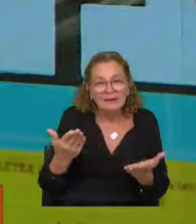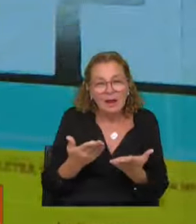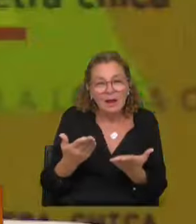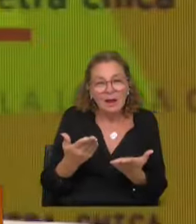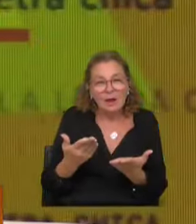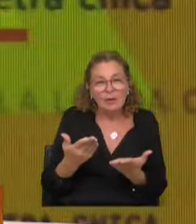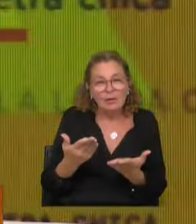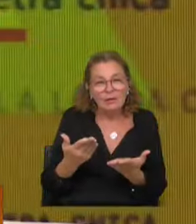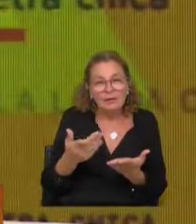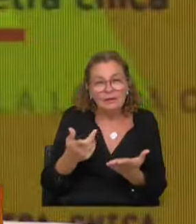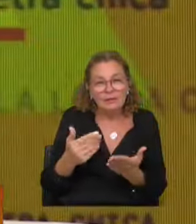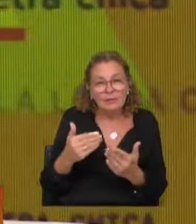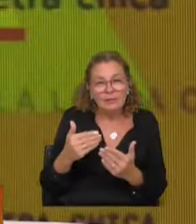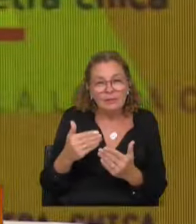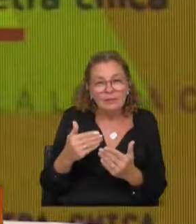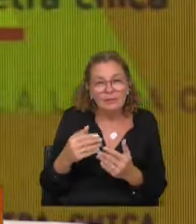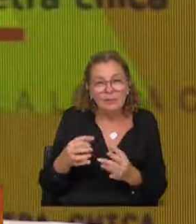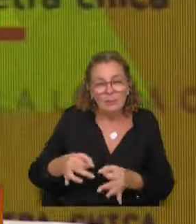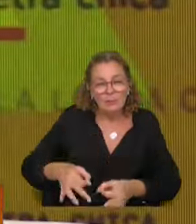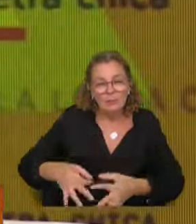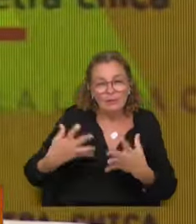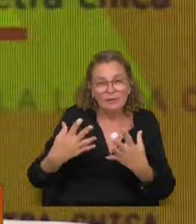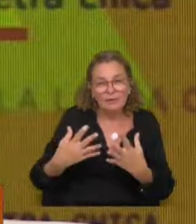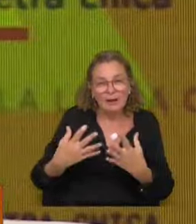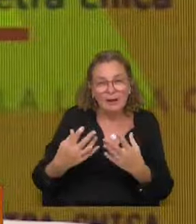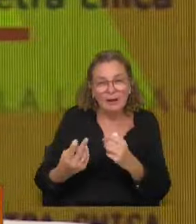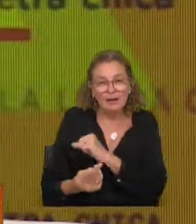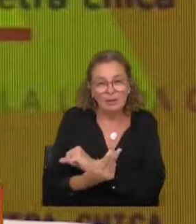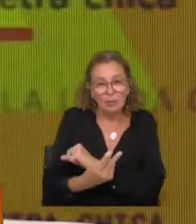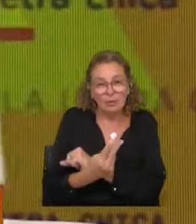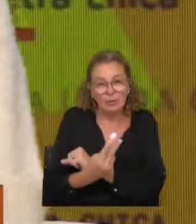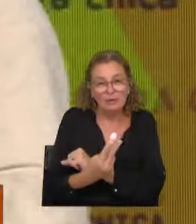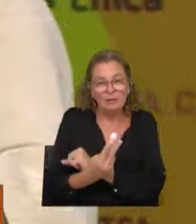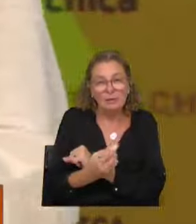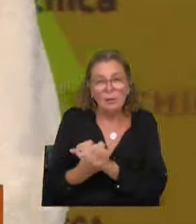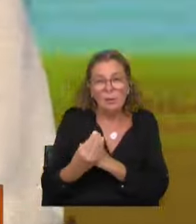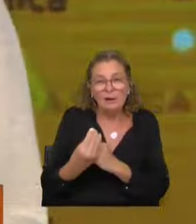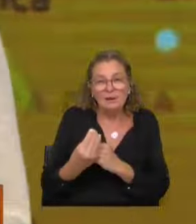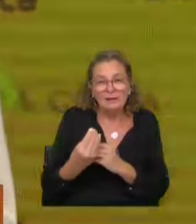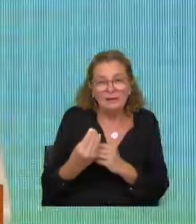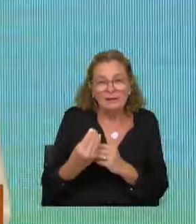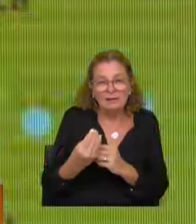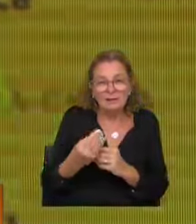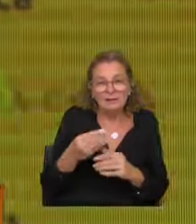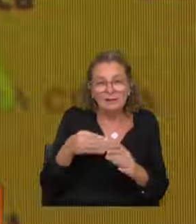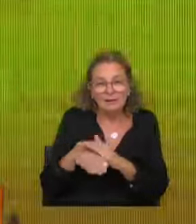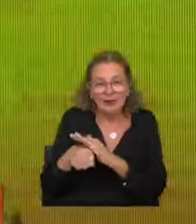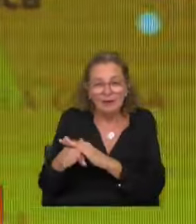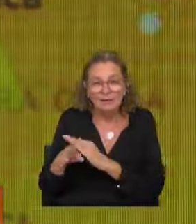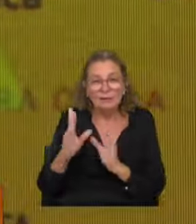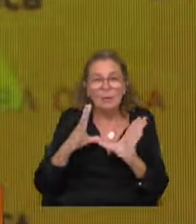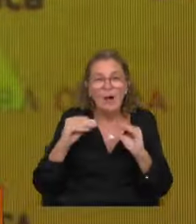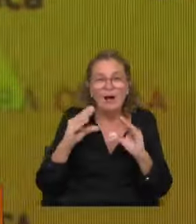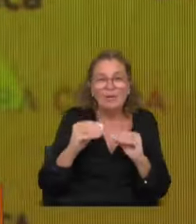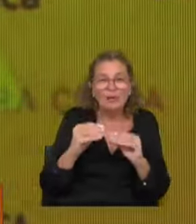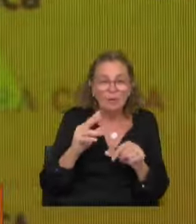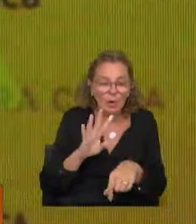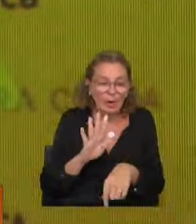pasando a ese paso de profesionalizar el oficio de cuidar no Cuál es la intervención oportuna no estamos hablando de